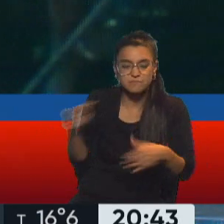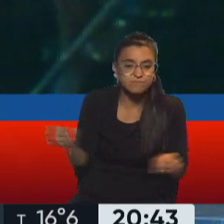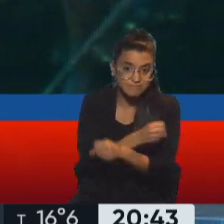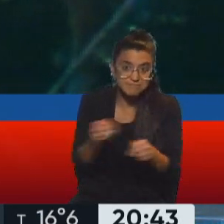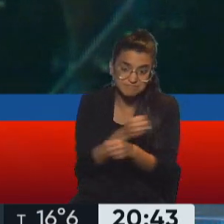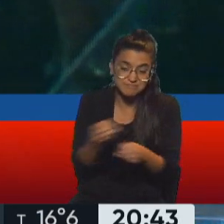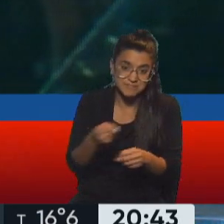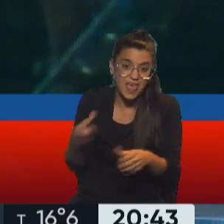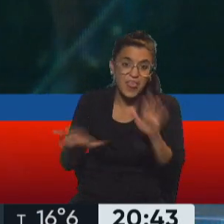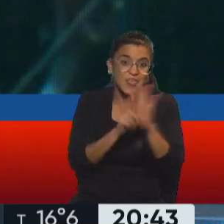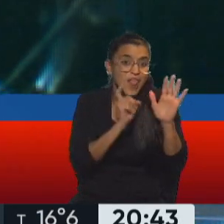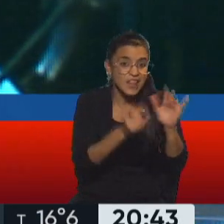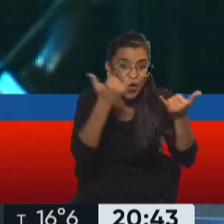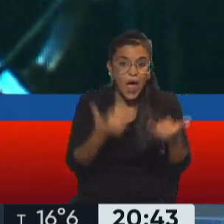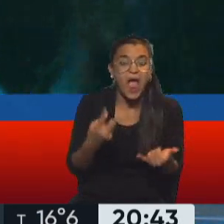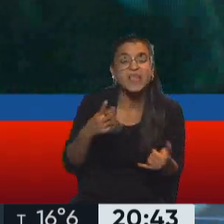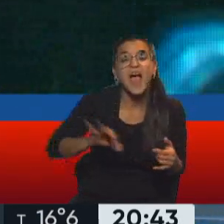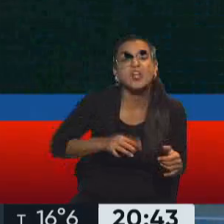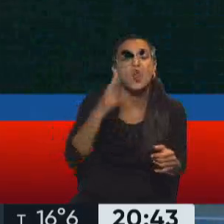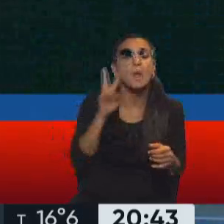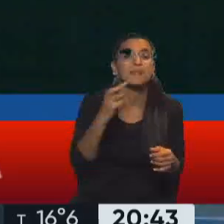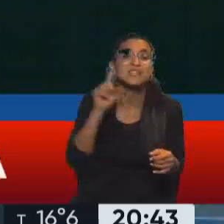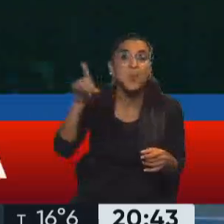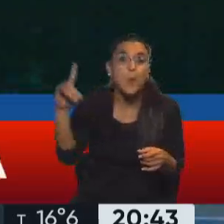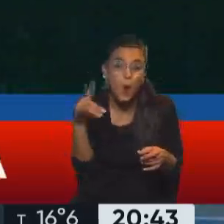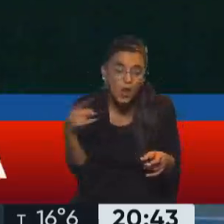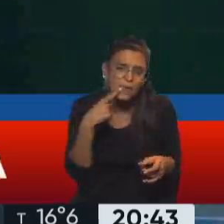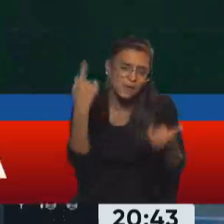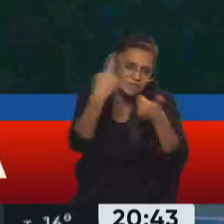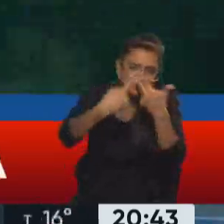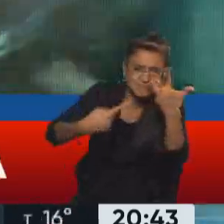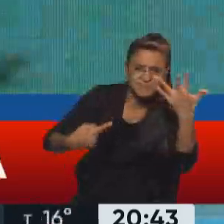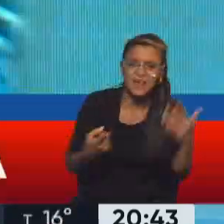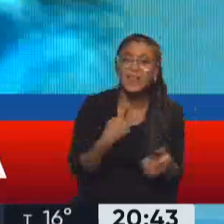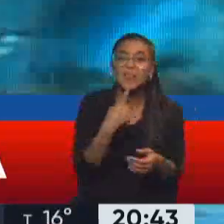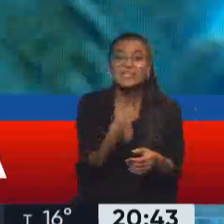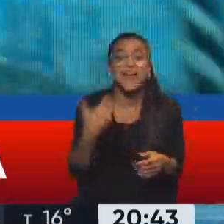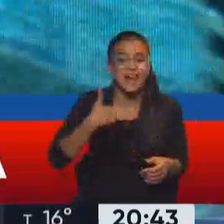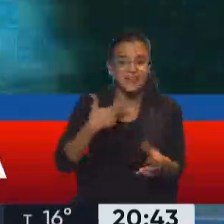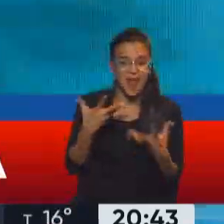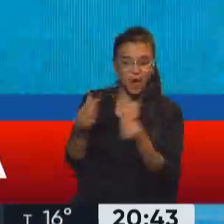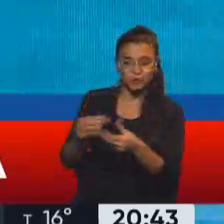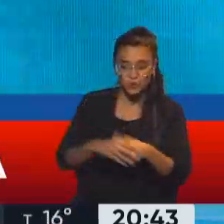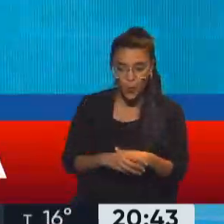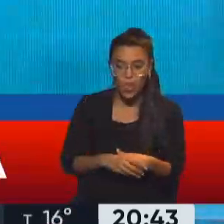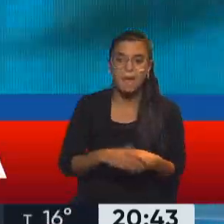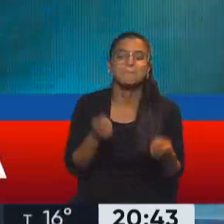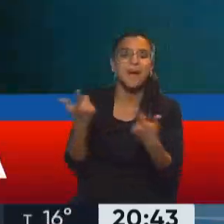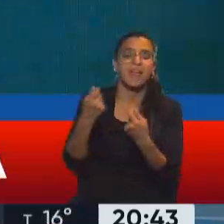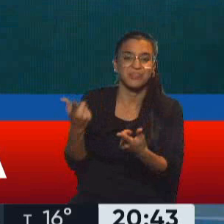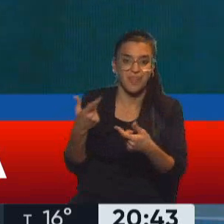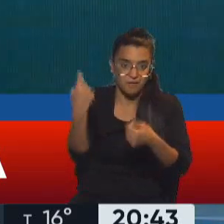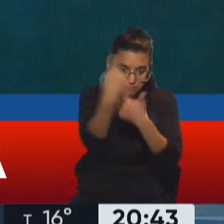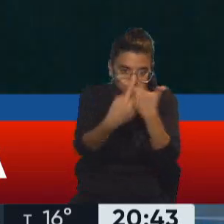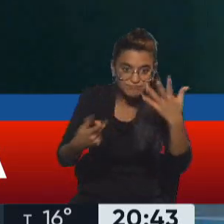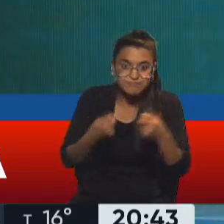lesa humanidad en el año 2019 en Bolivia, y hay mucho material que indica que Argentina colaboró enviando ese cargamento a